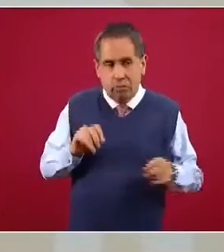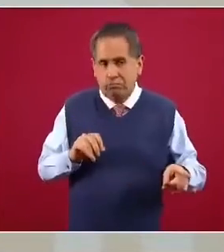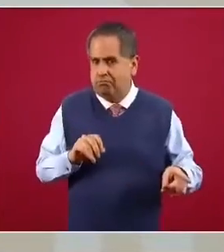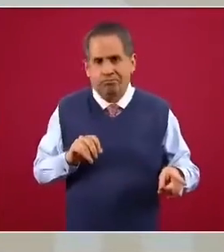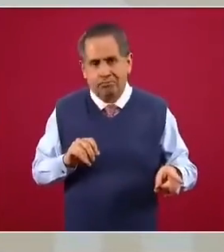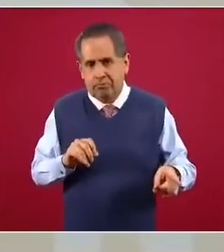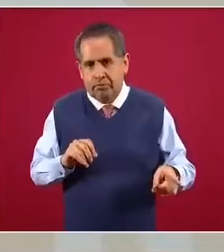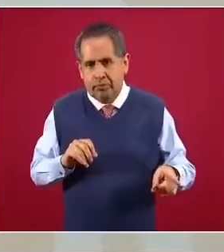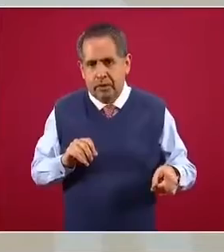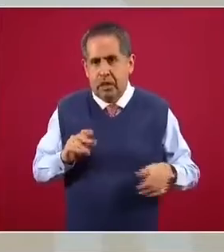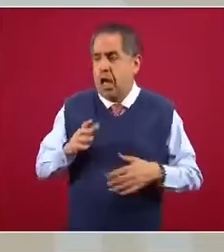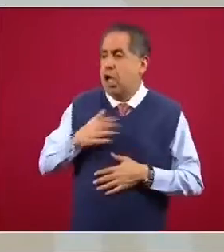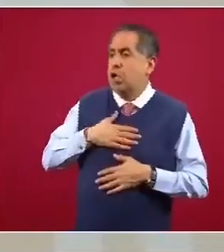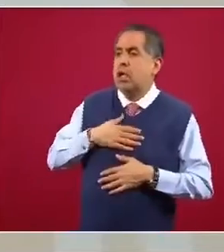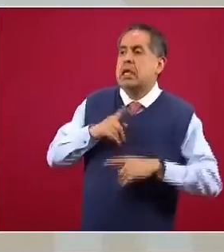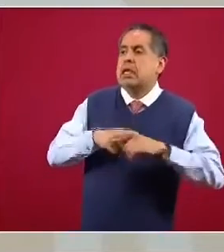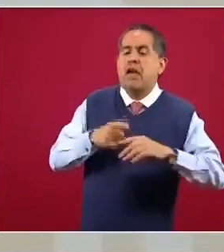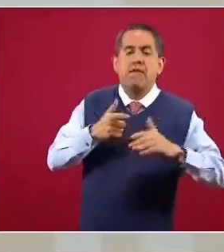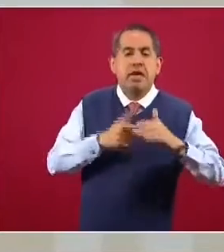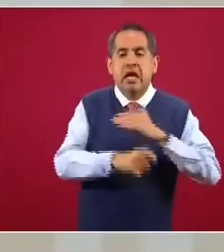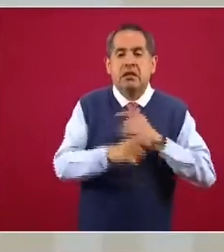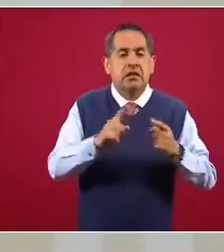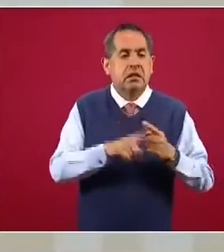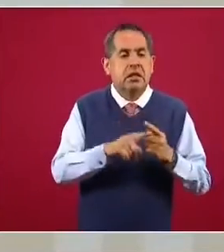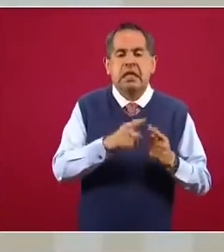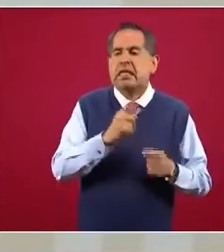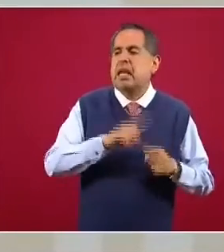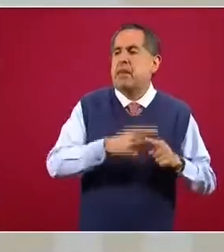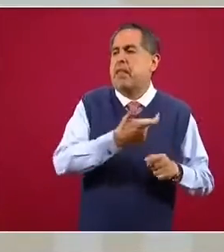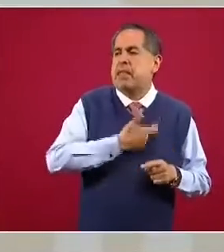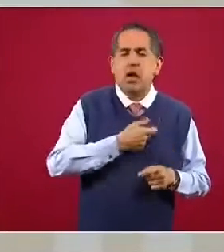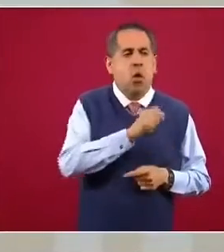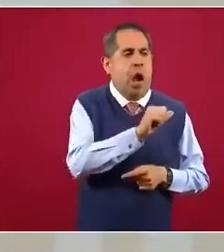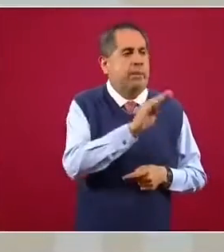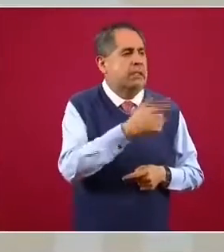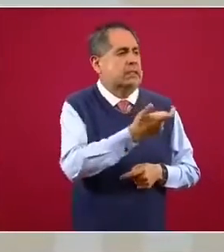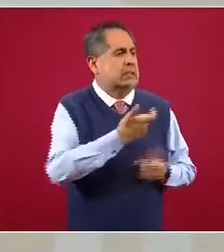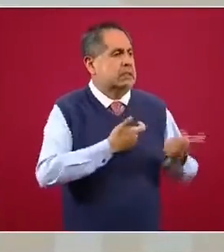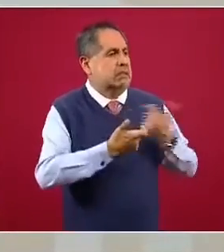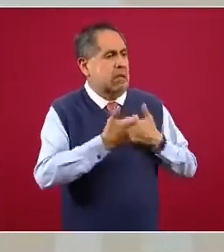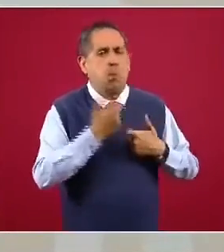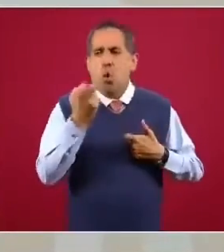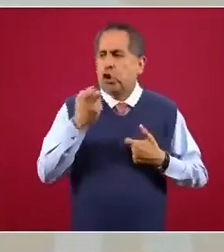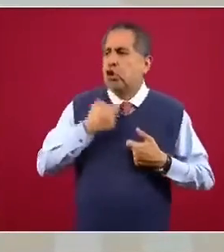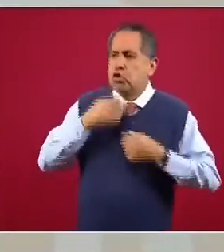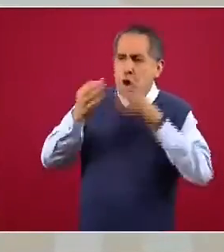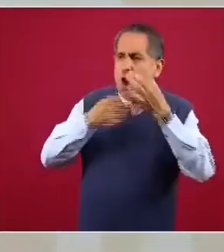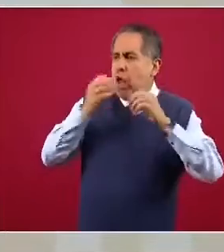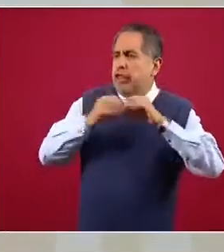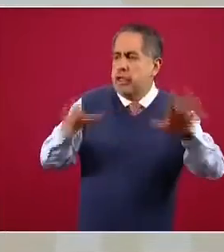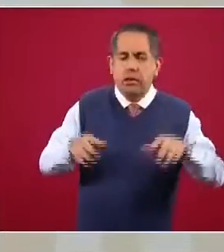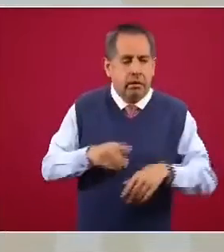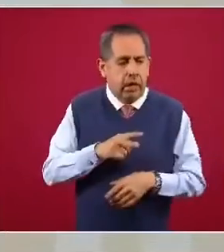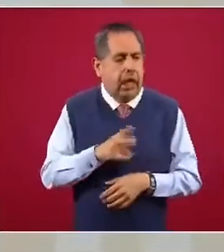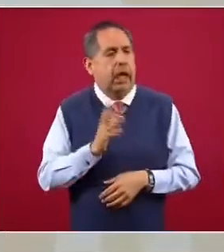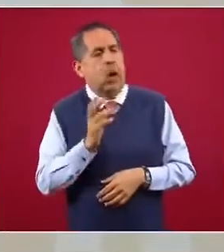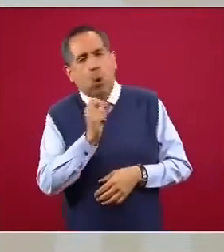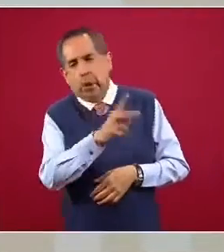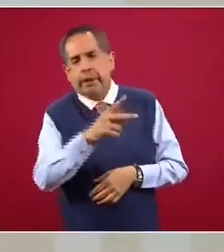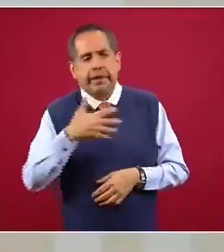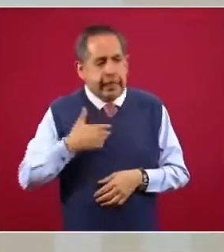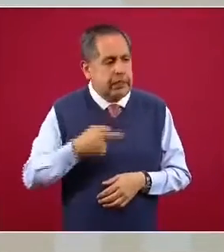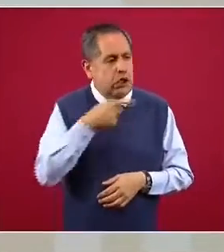deberían decir cuyos financiadores son A, B, C. Y entonces entendería uno por qué